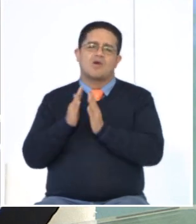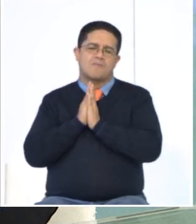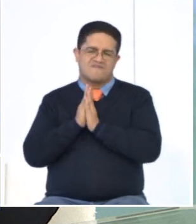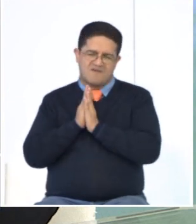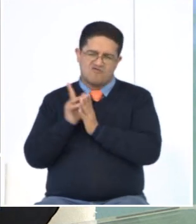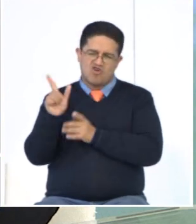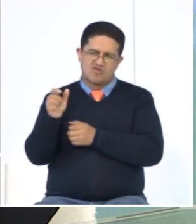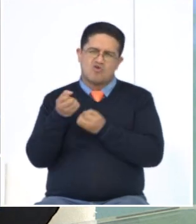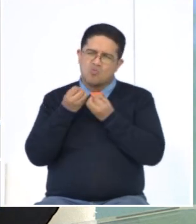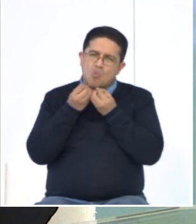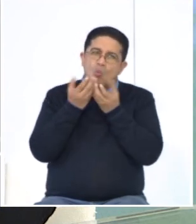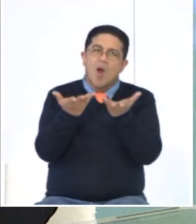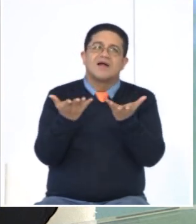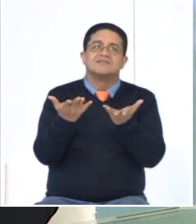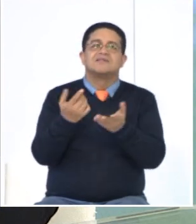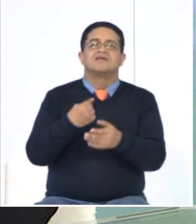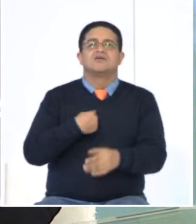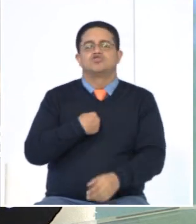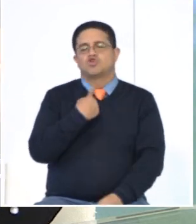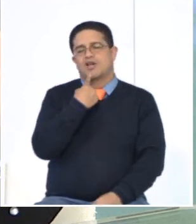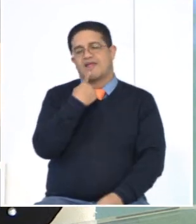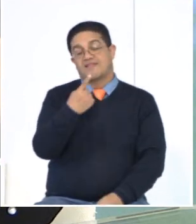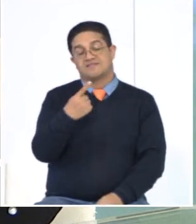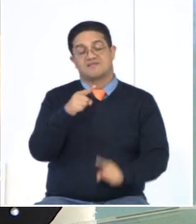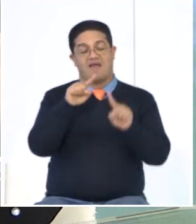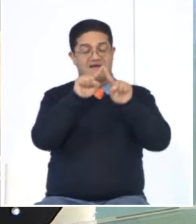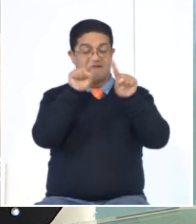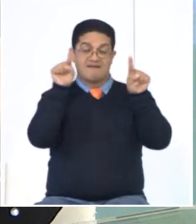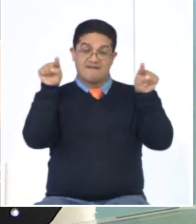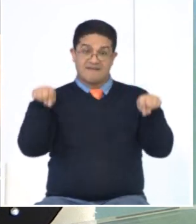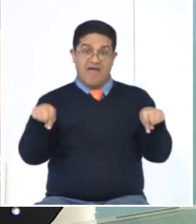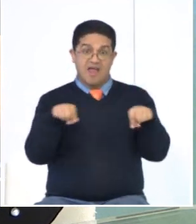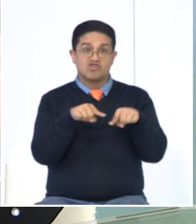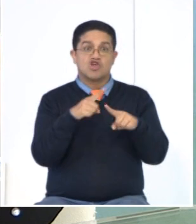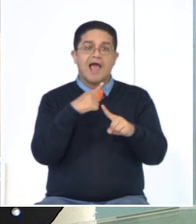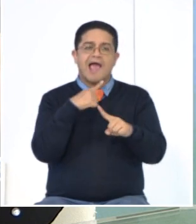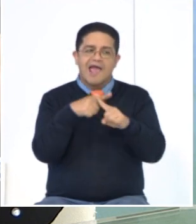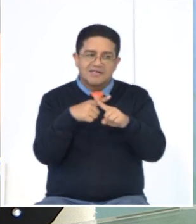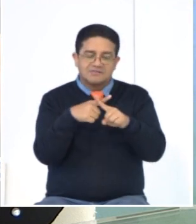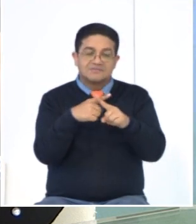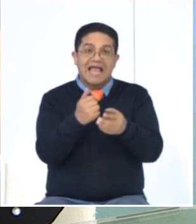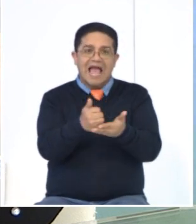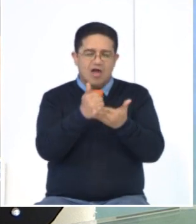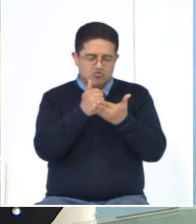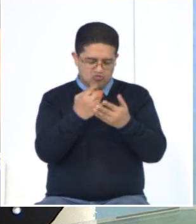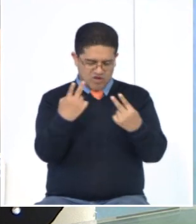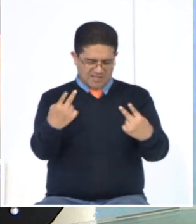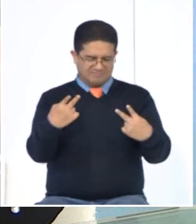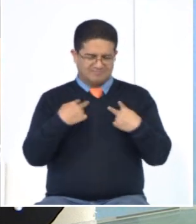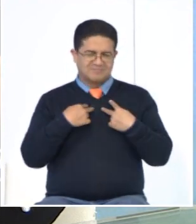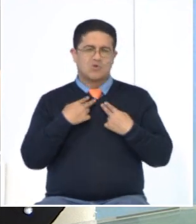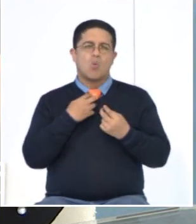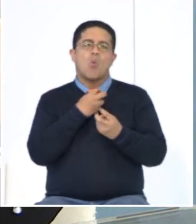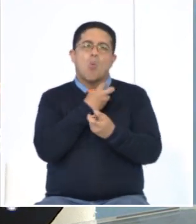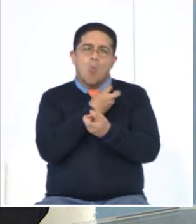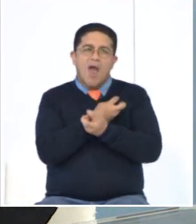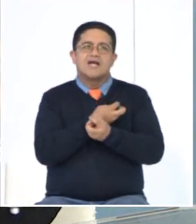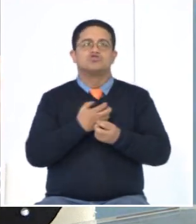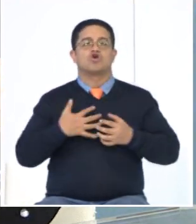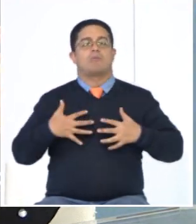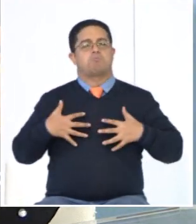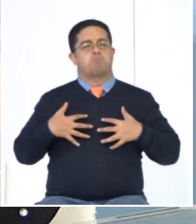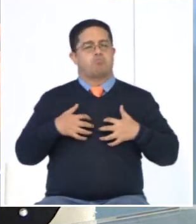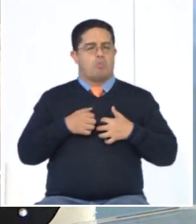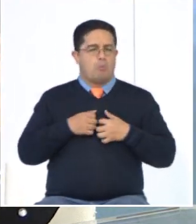poco, porque yo lo decía, desde un rayos X que nos puede ayudar a ver cómo está nuestra estructura, nuestros pulmones, por ejemplo, que se